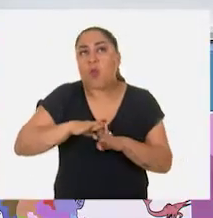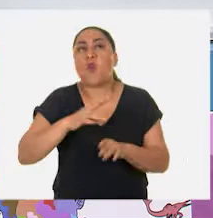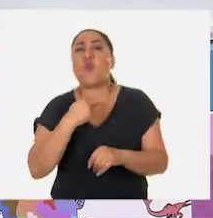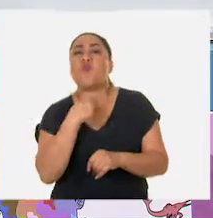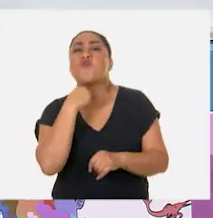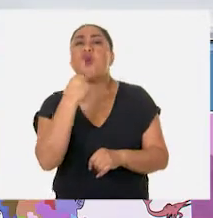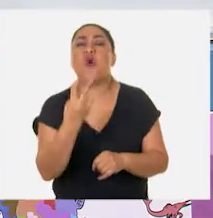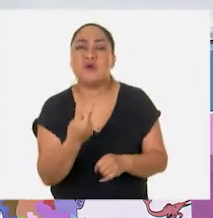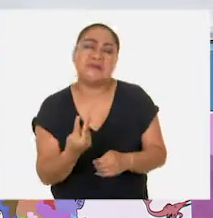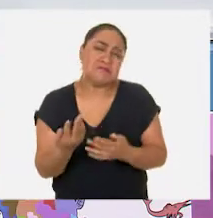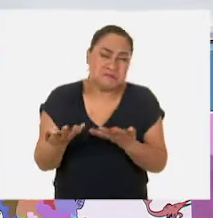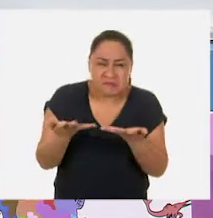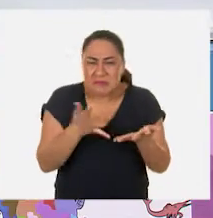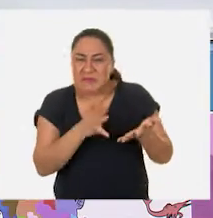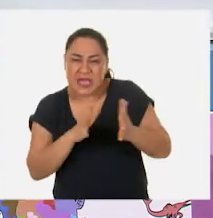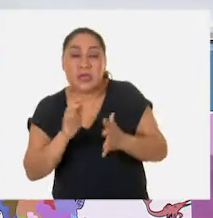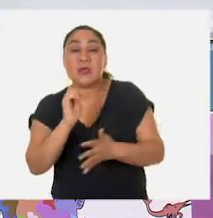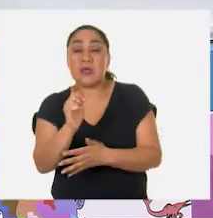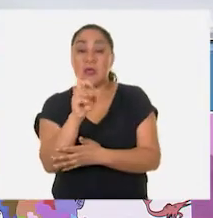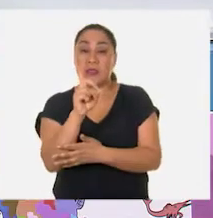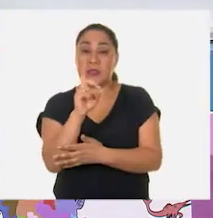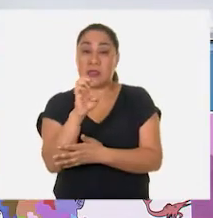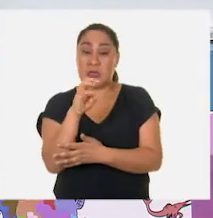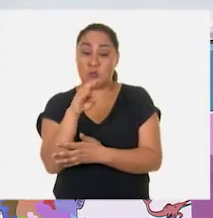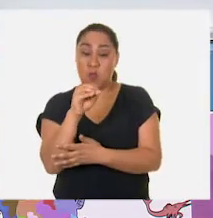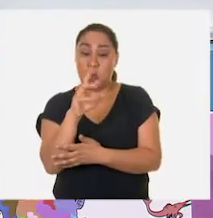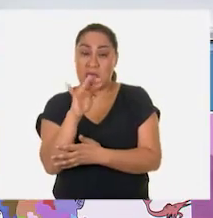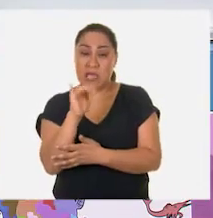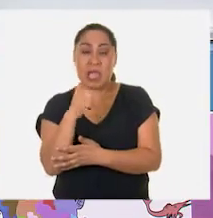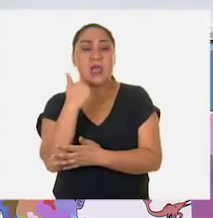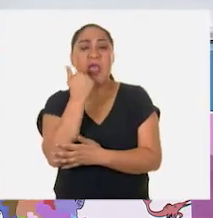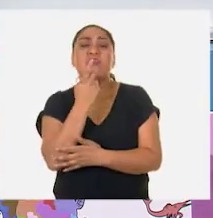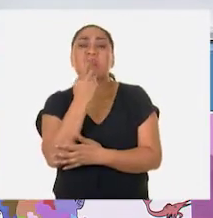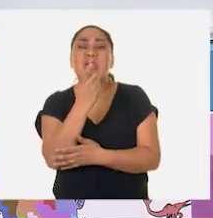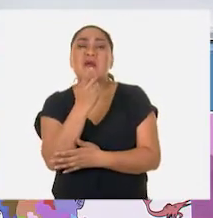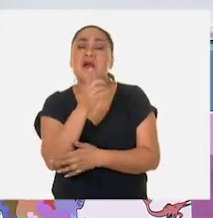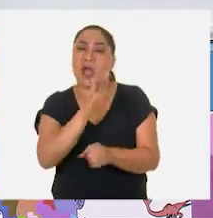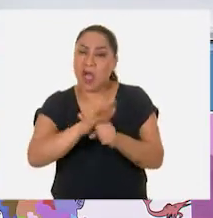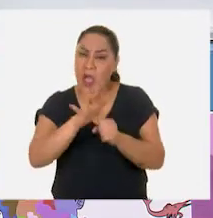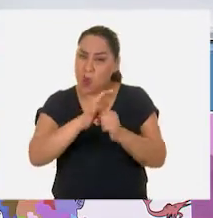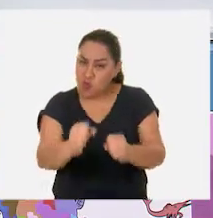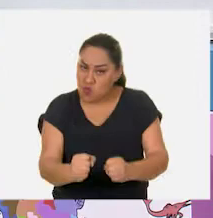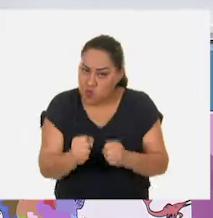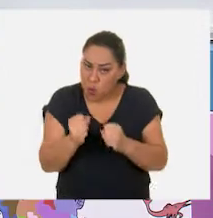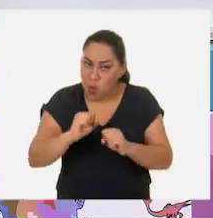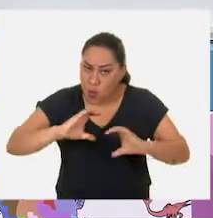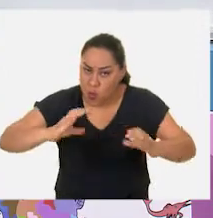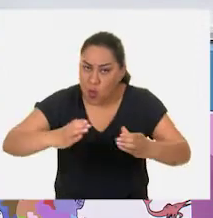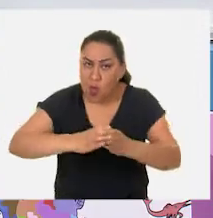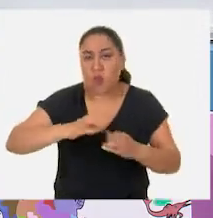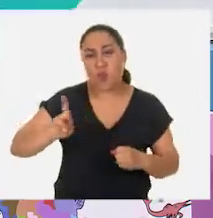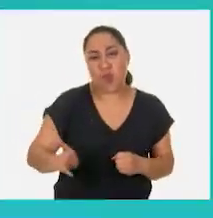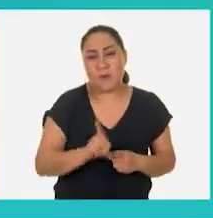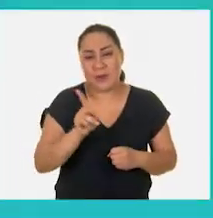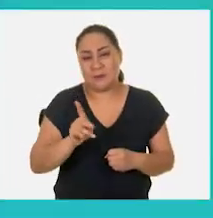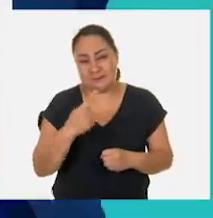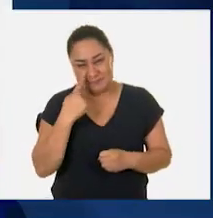cerca. Democracia significa el poder del pueblo. Y para entender mejor este término, vamos a ver el siguiente